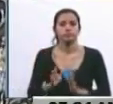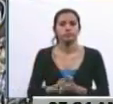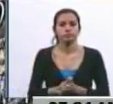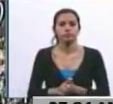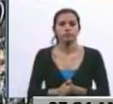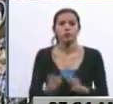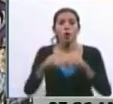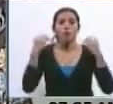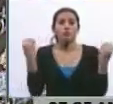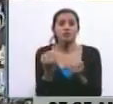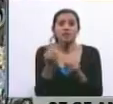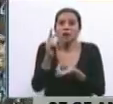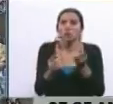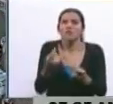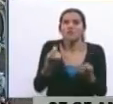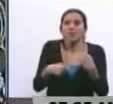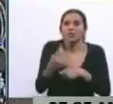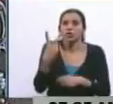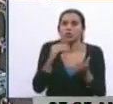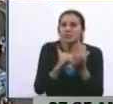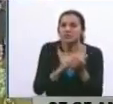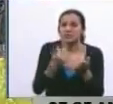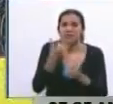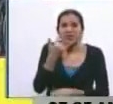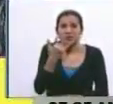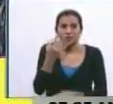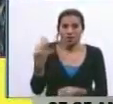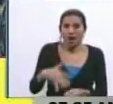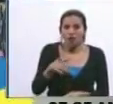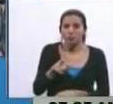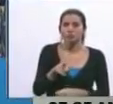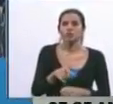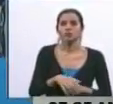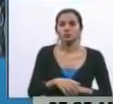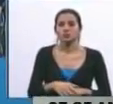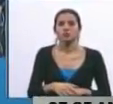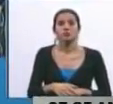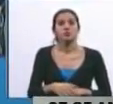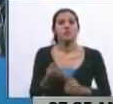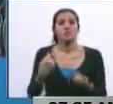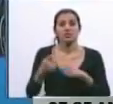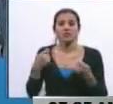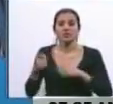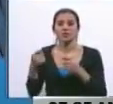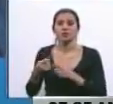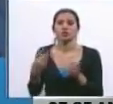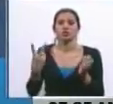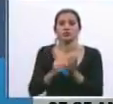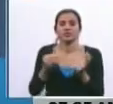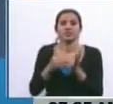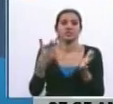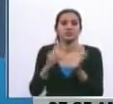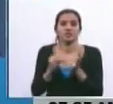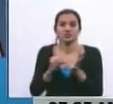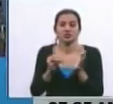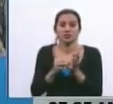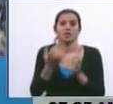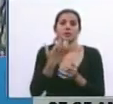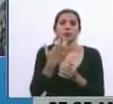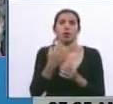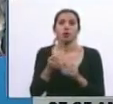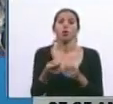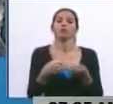agentes autorizados que han caído en esa reventa de teléfonos, o como dicen, la venta por la puerta de